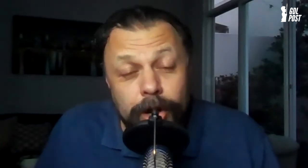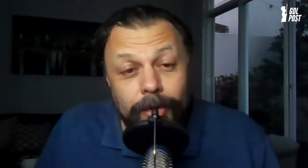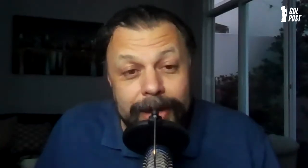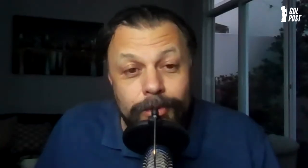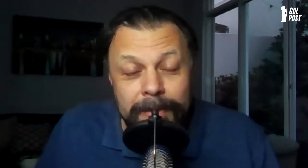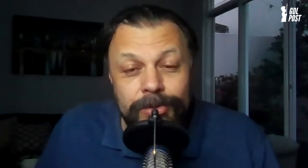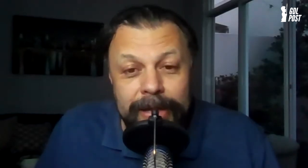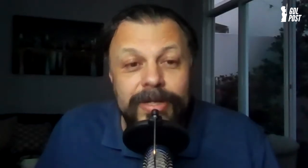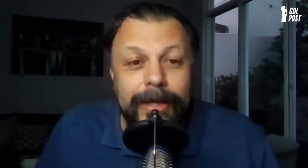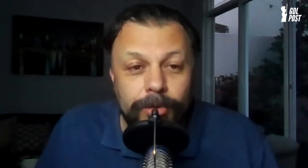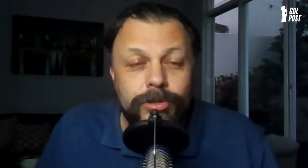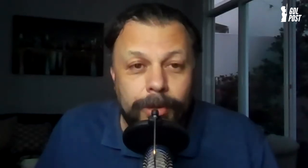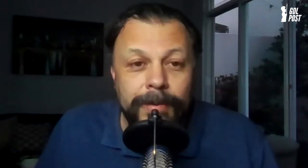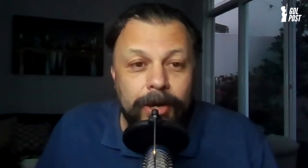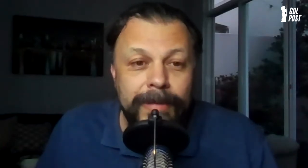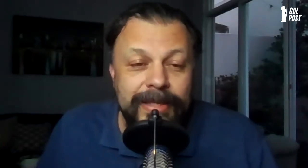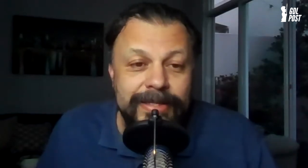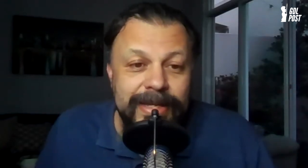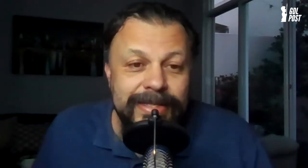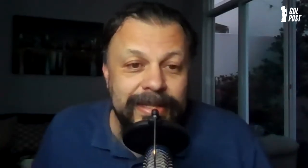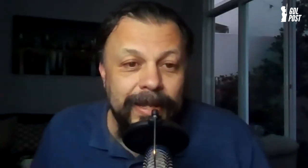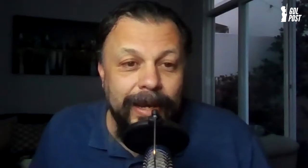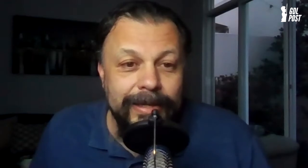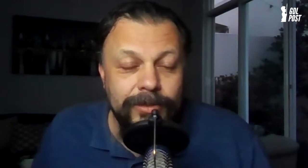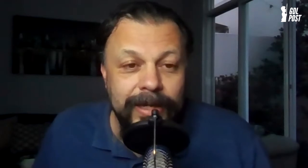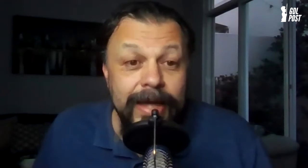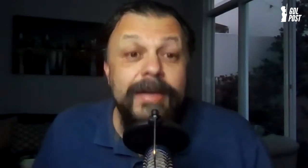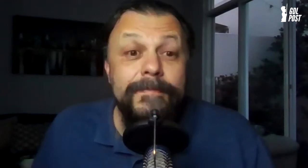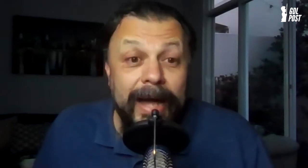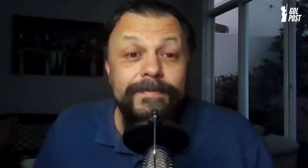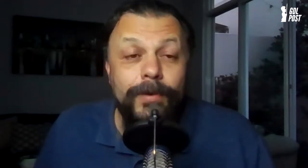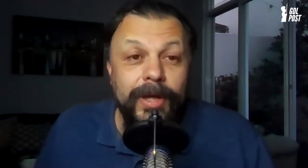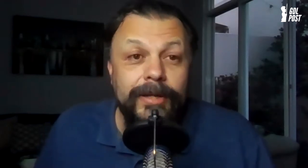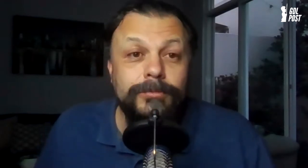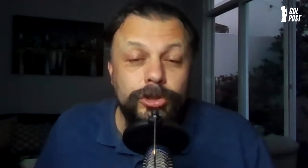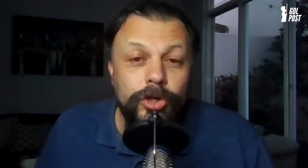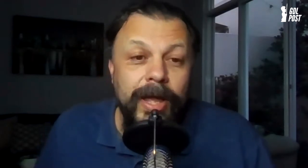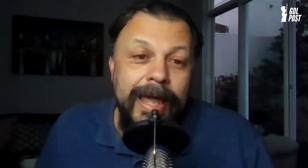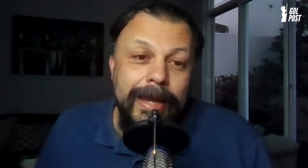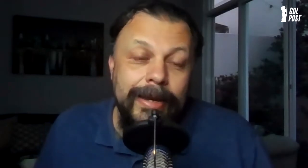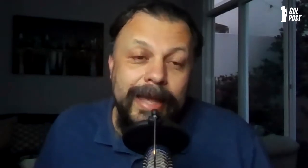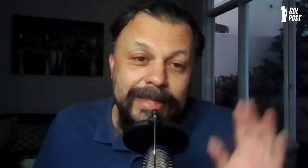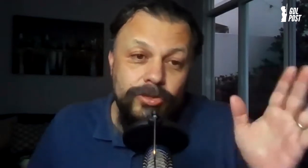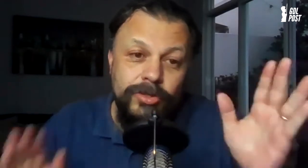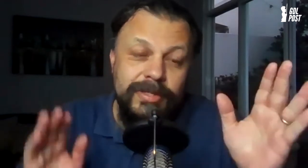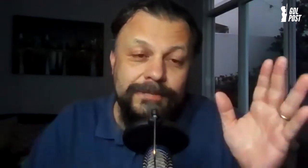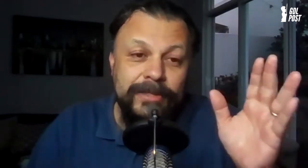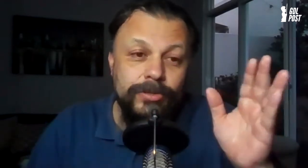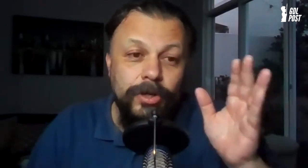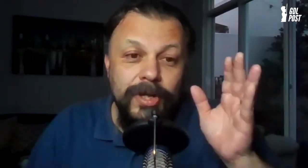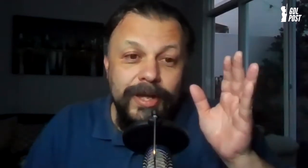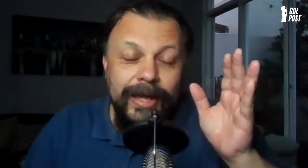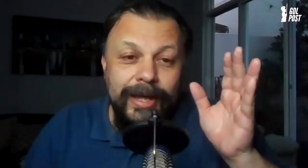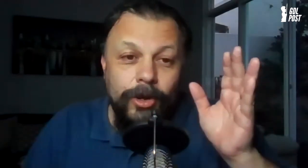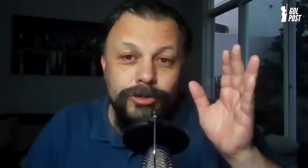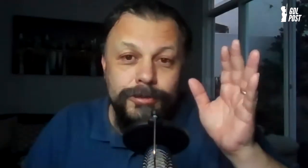Yo creo que en un momento dado, incluso como bien comentas, este tema de la gasolina va a influir mucho en esos dos aspectos,